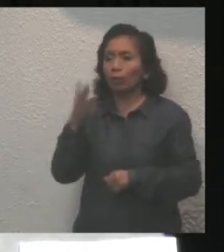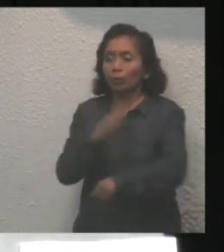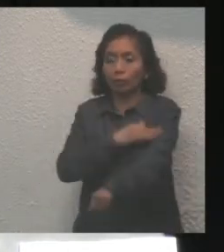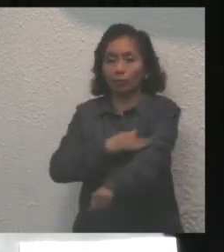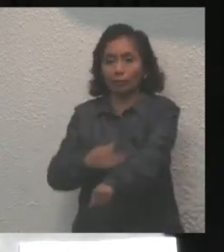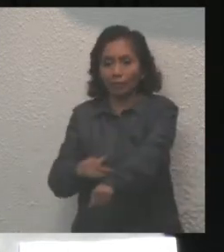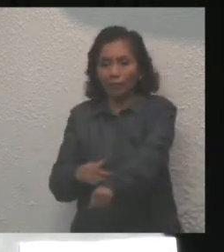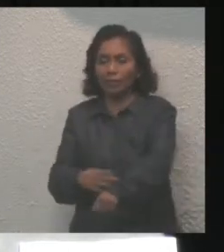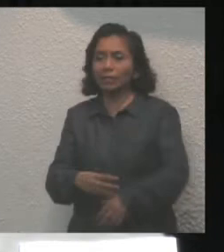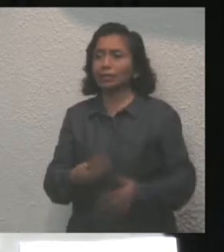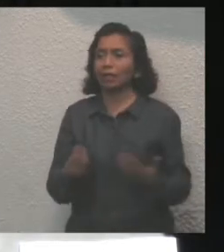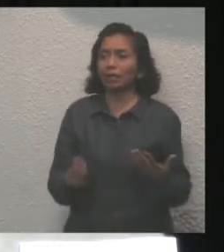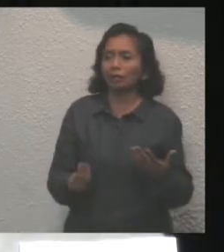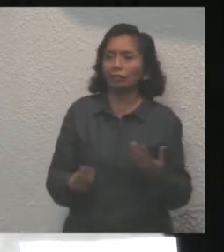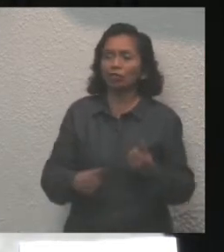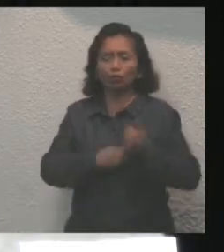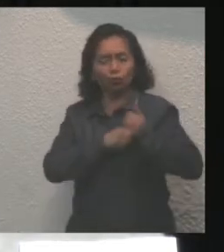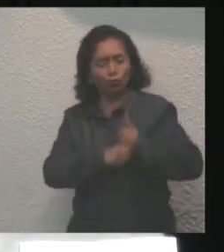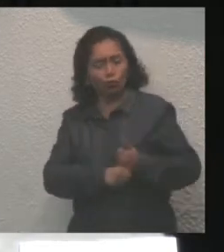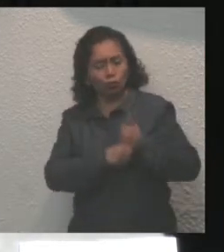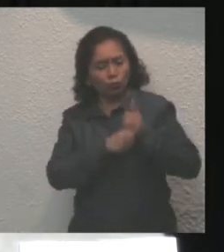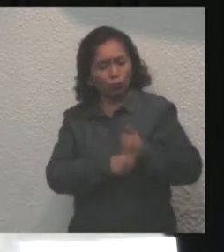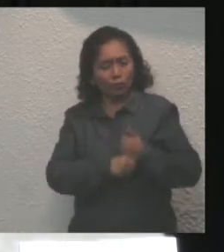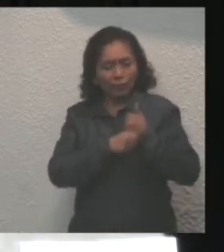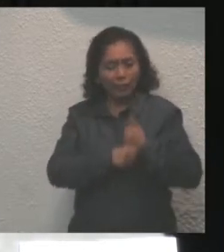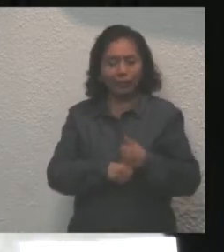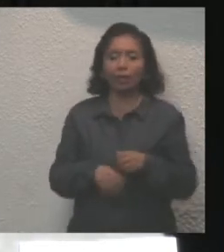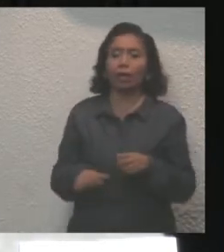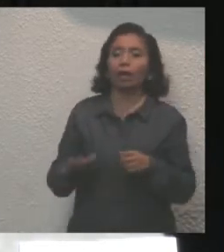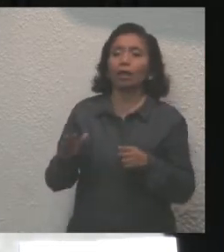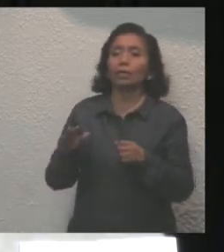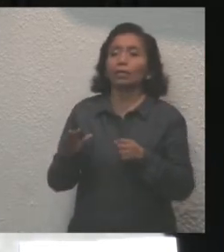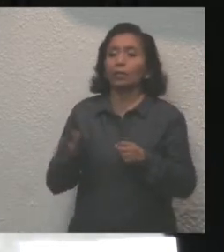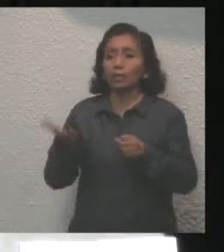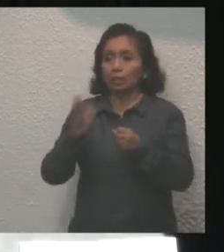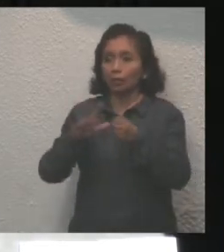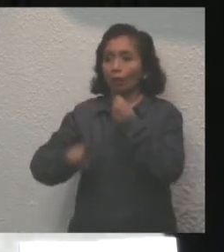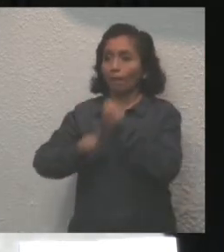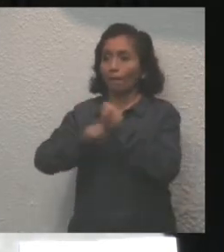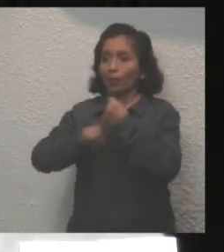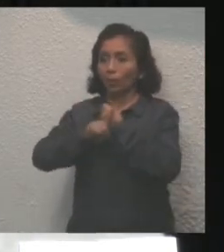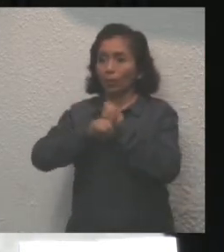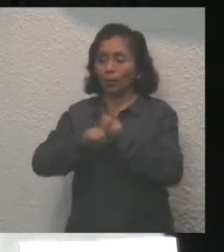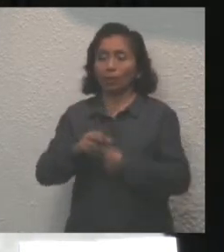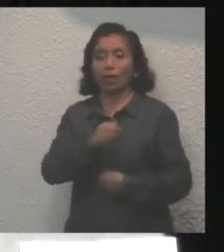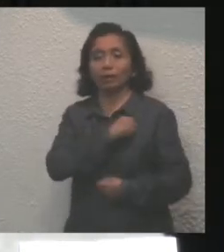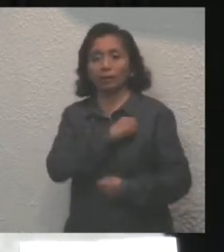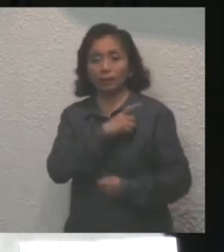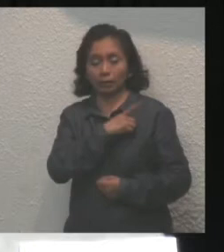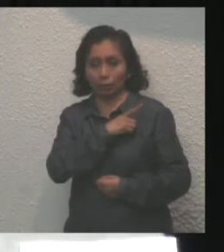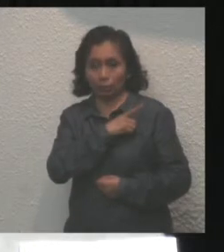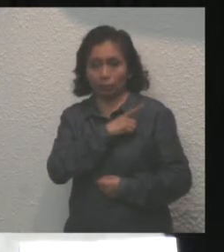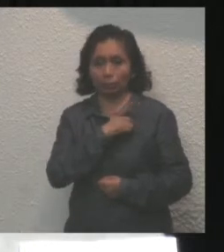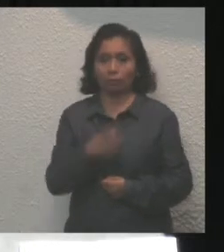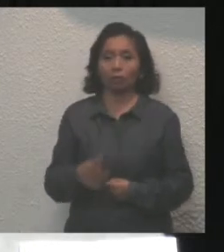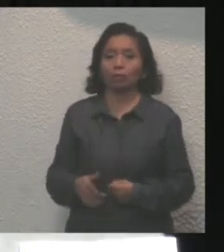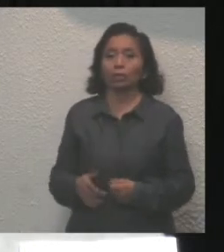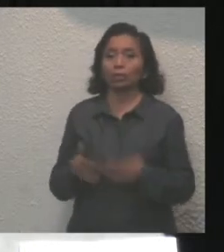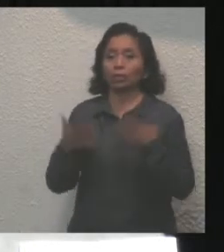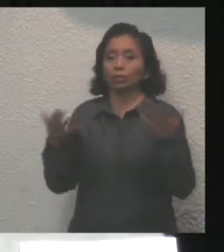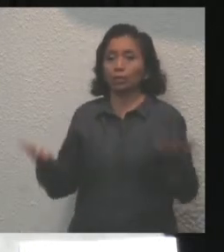han padecido los efectos de esta terrible crisis sanitaria. Desde el poder público y